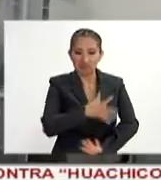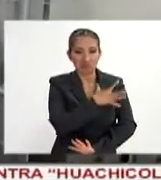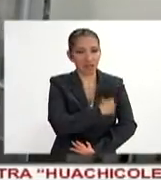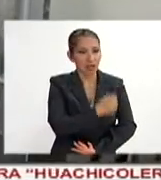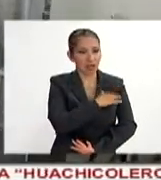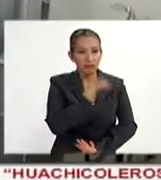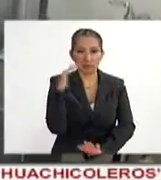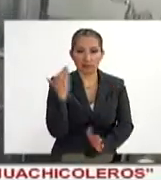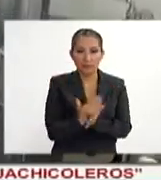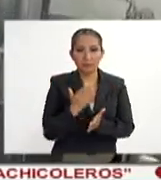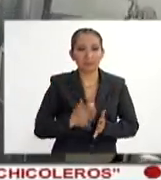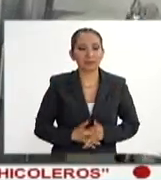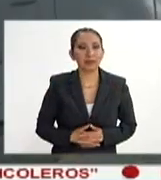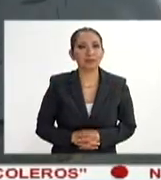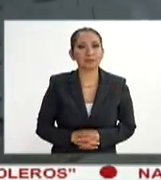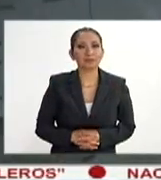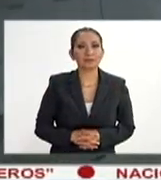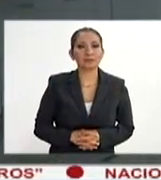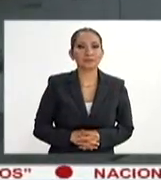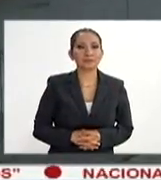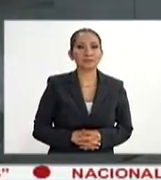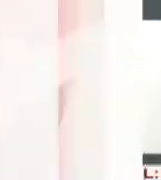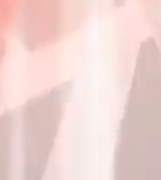tener hijos.